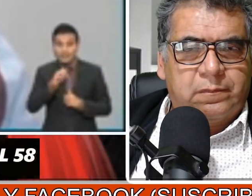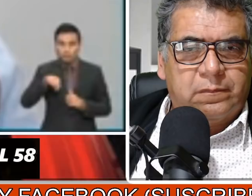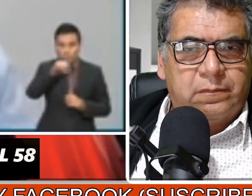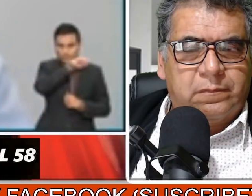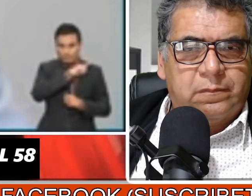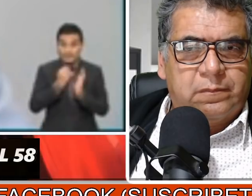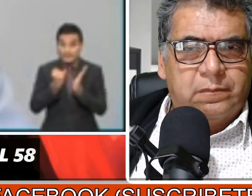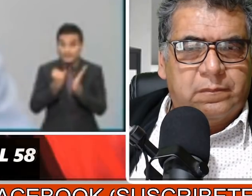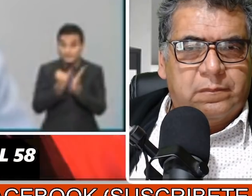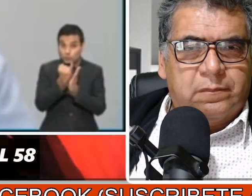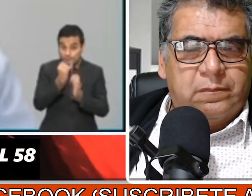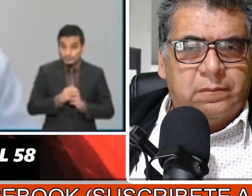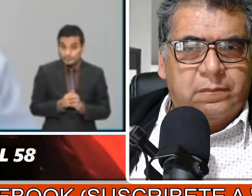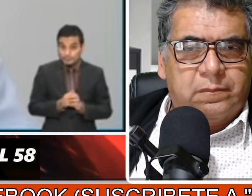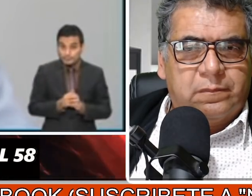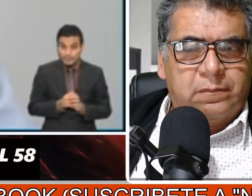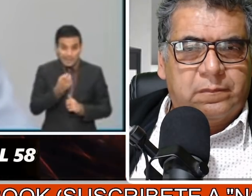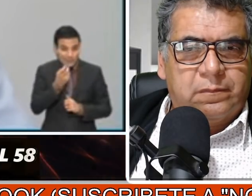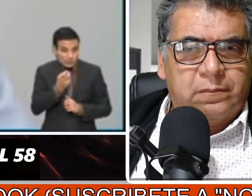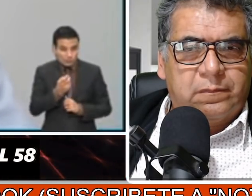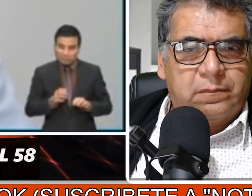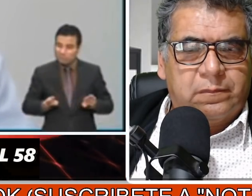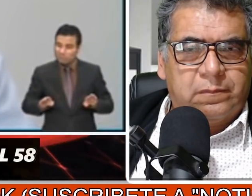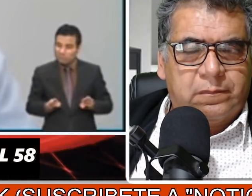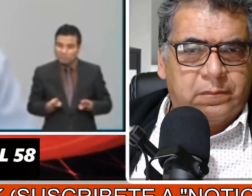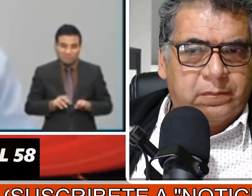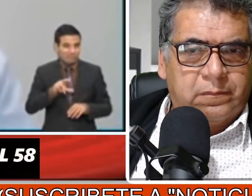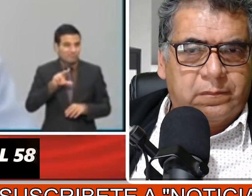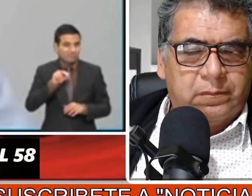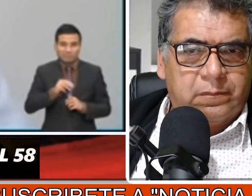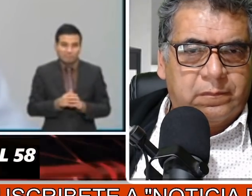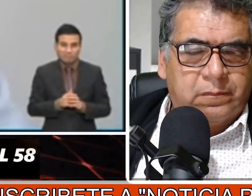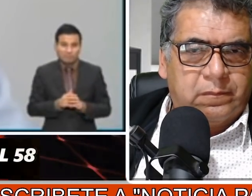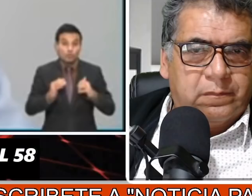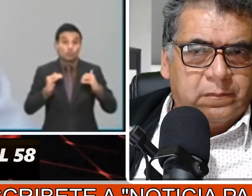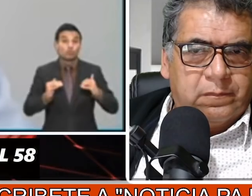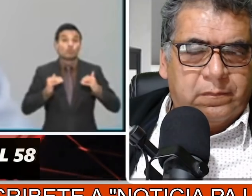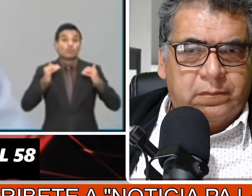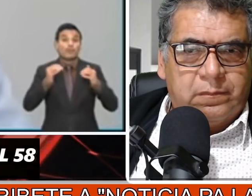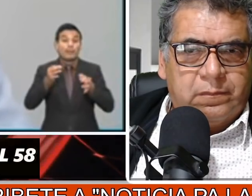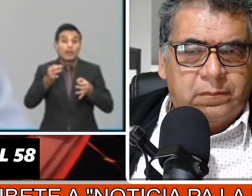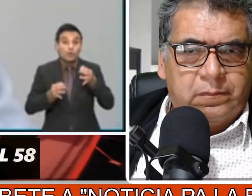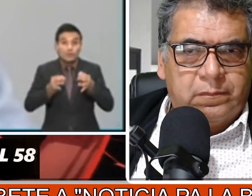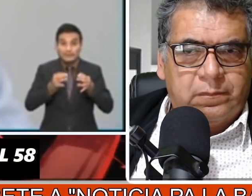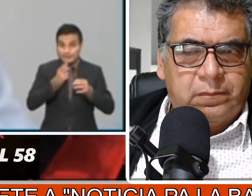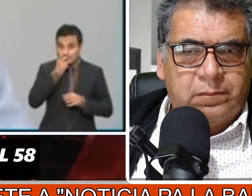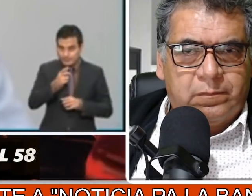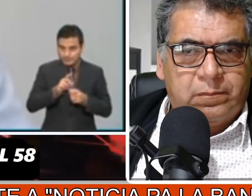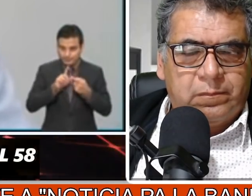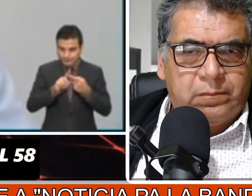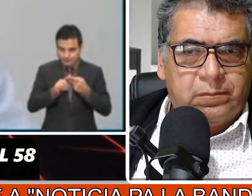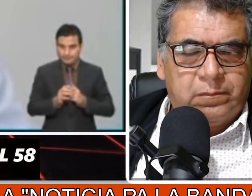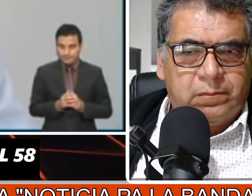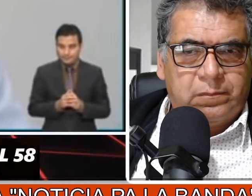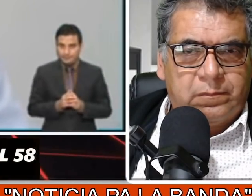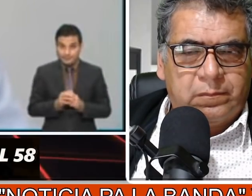ustedes, del INE, es incompatible con los criterios de la Suprema Corte que establecen: 1. Las